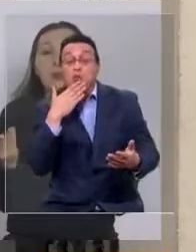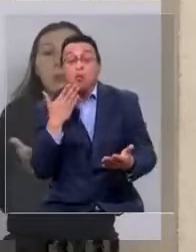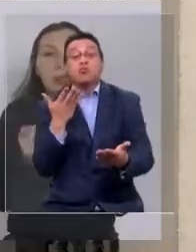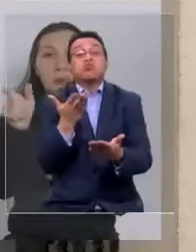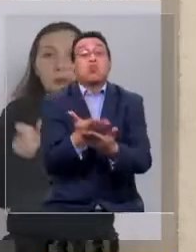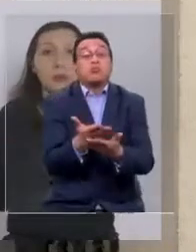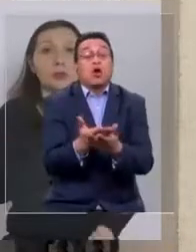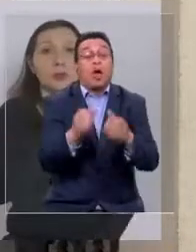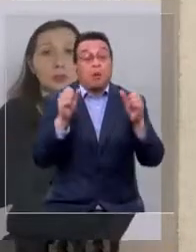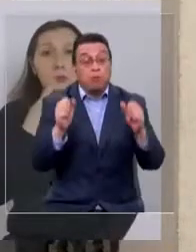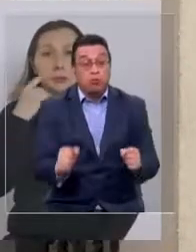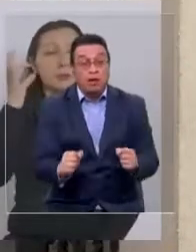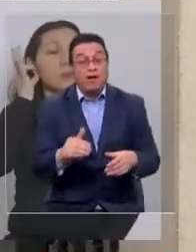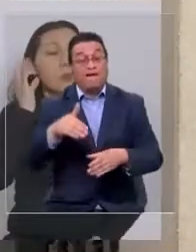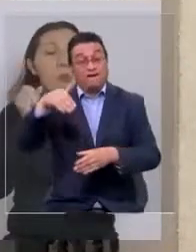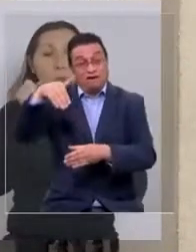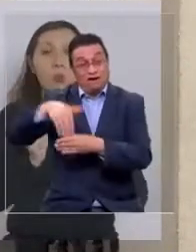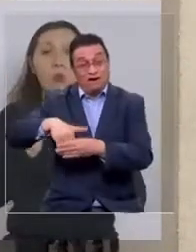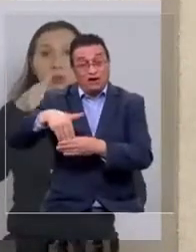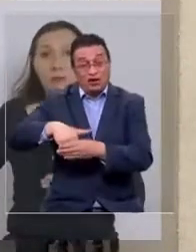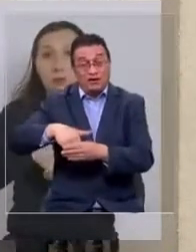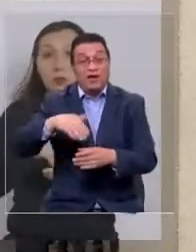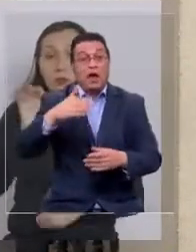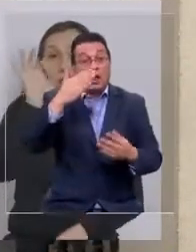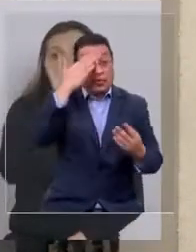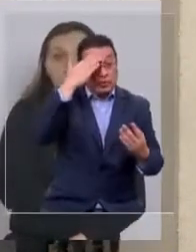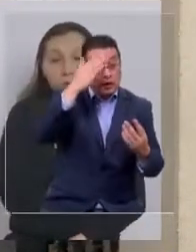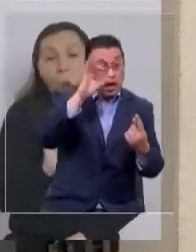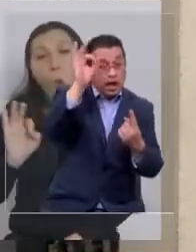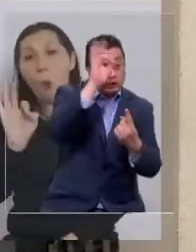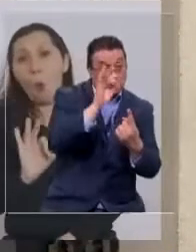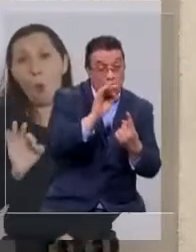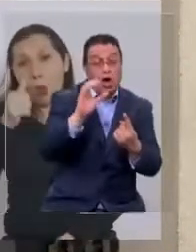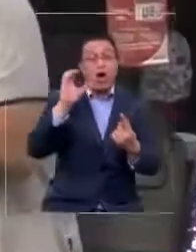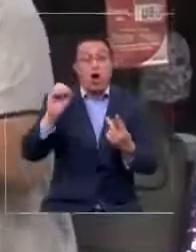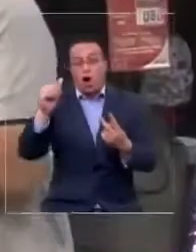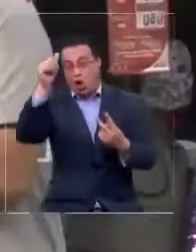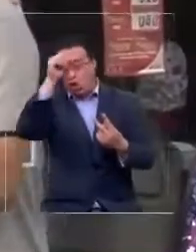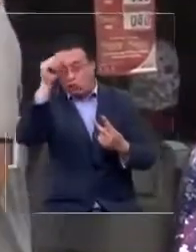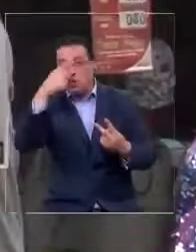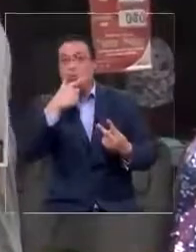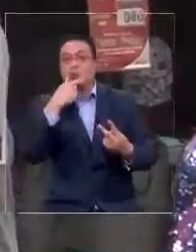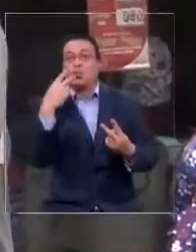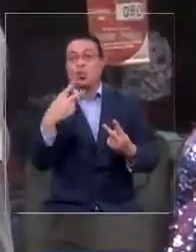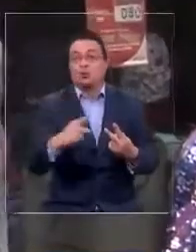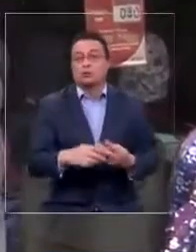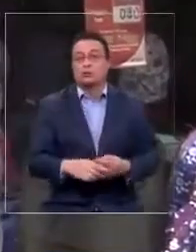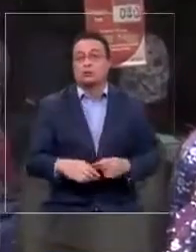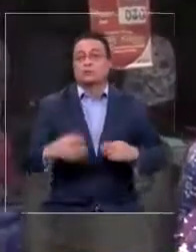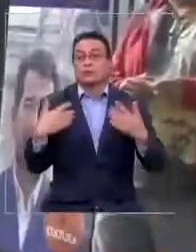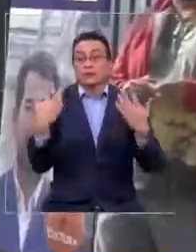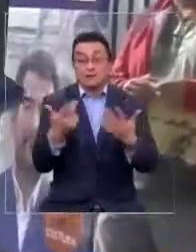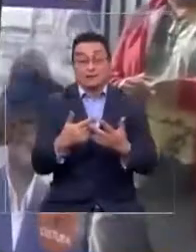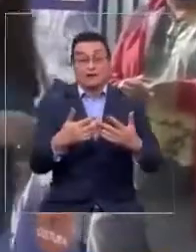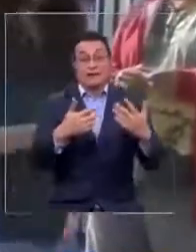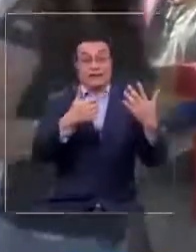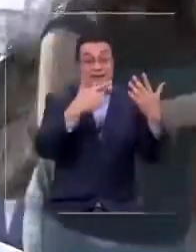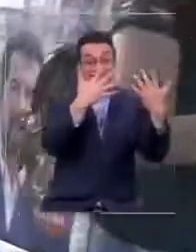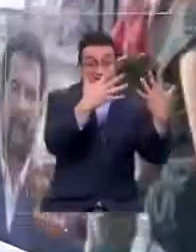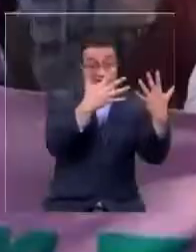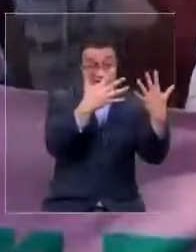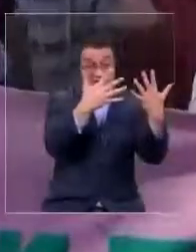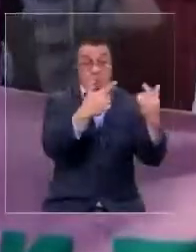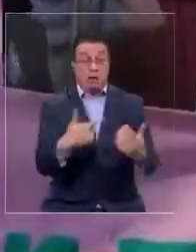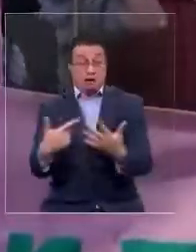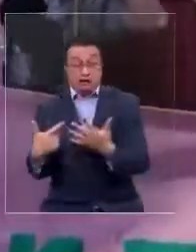chilenas puedan votar ya sea el día sábado o el día domingo. 7 de cada 10, según la encuesta CADEM, está de acuerdo con que